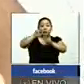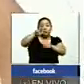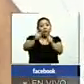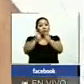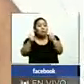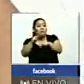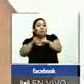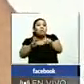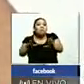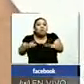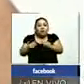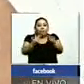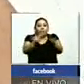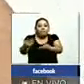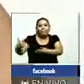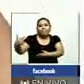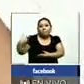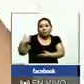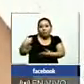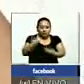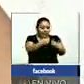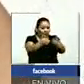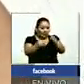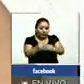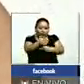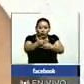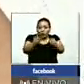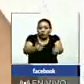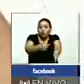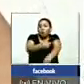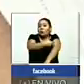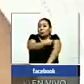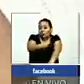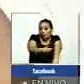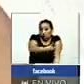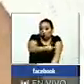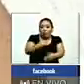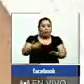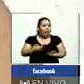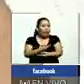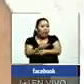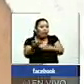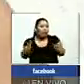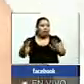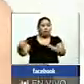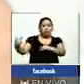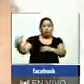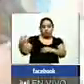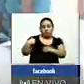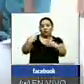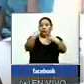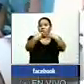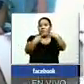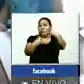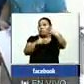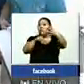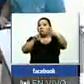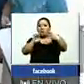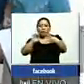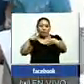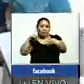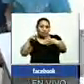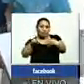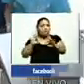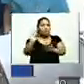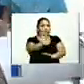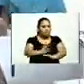dólares para proveer de vacunas a cada centro de salud. El fácil acceso, la gratuidad de estos beneficios y leyes como la Lepina han mejorado